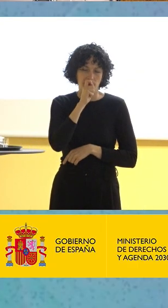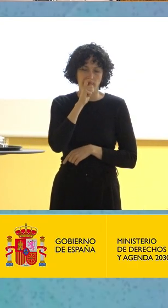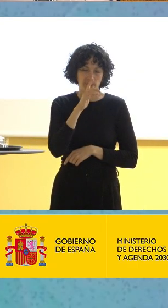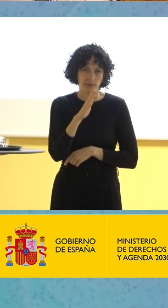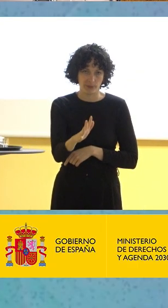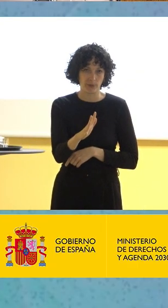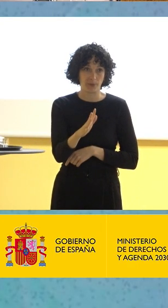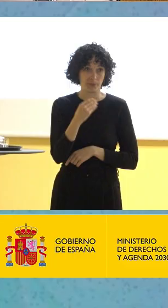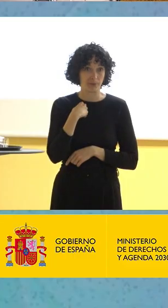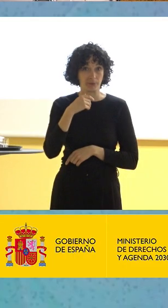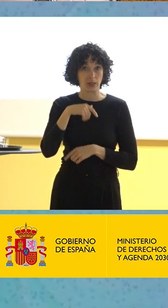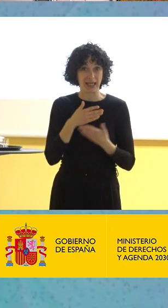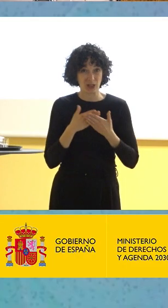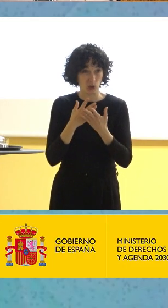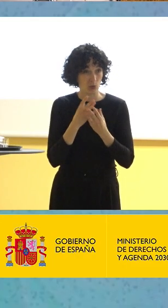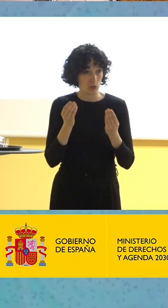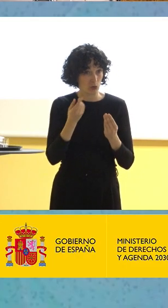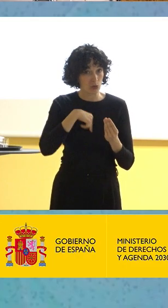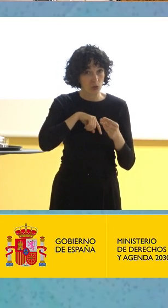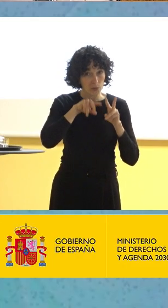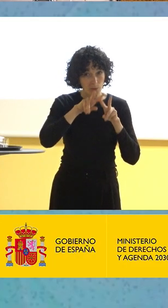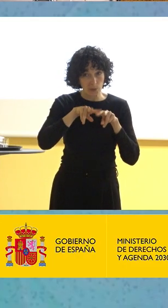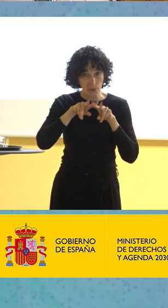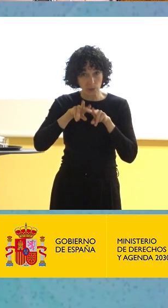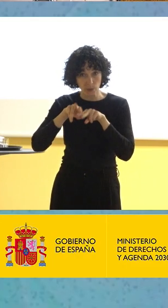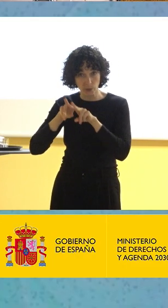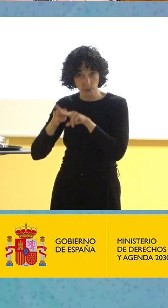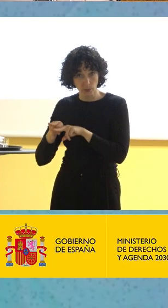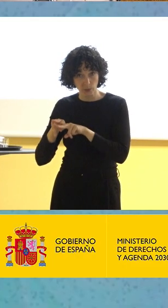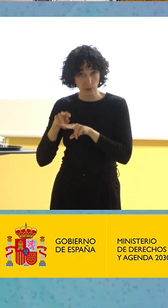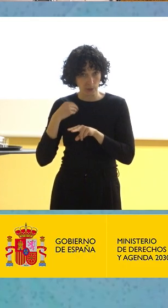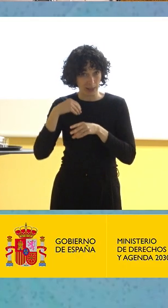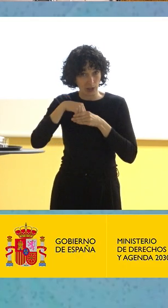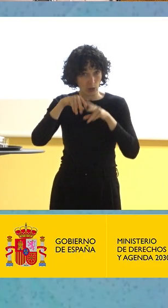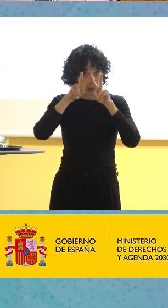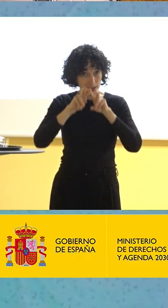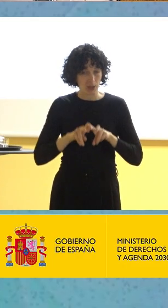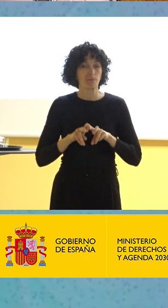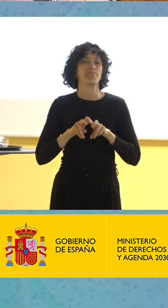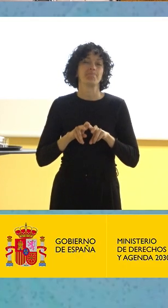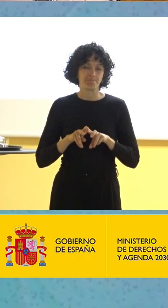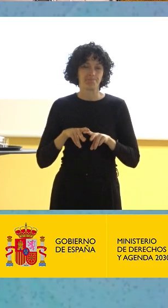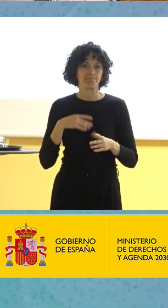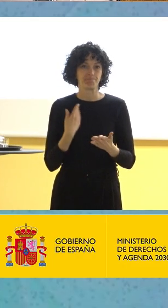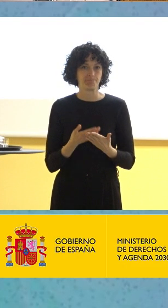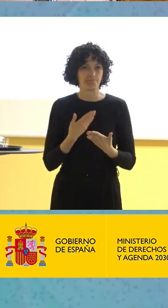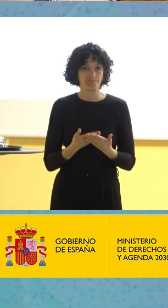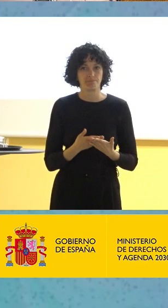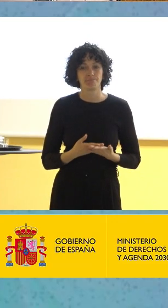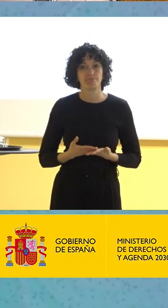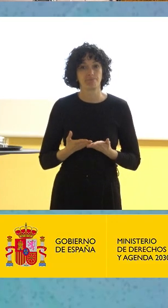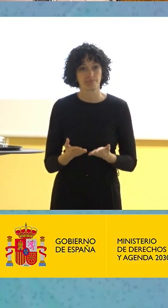nos cuentan pues muchos estudios de los que hemos ido revisando en esta investigación, ¿no? Y bueno, como esto